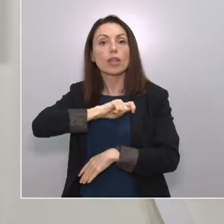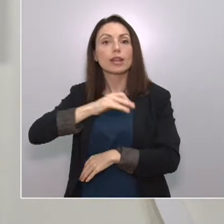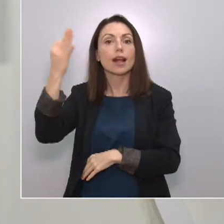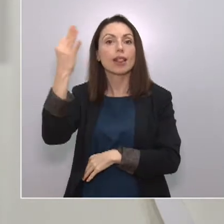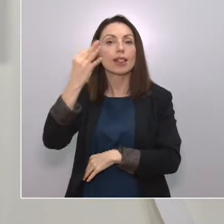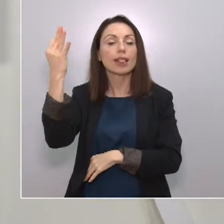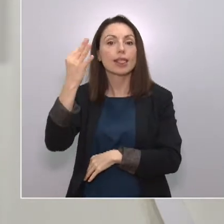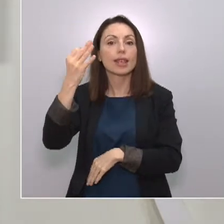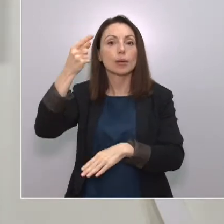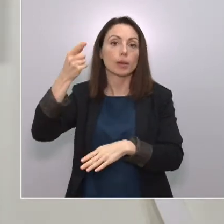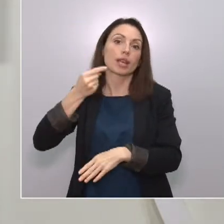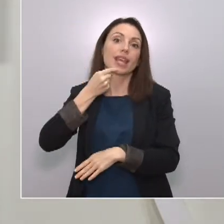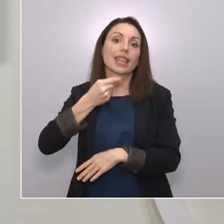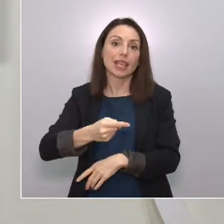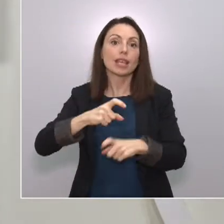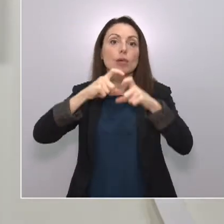su obligatoriedad.